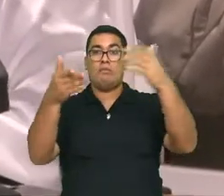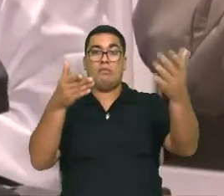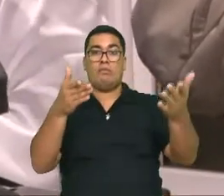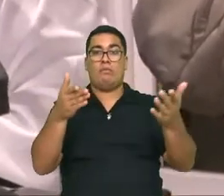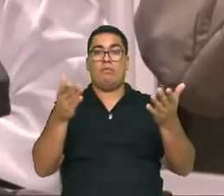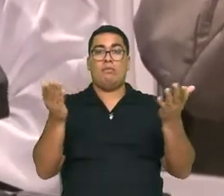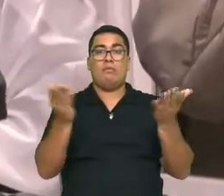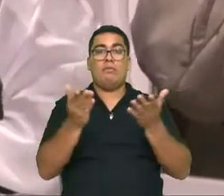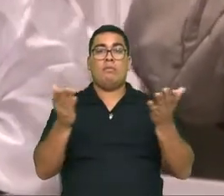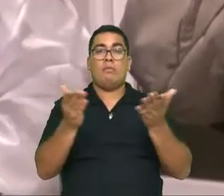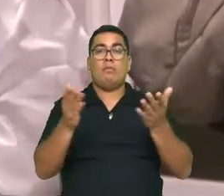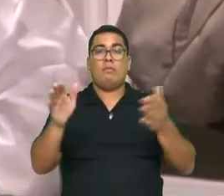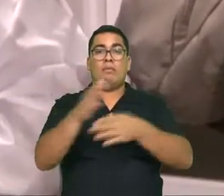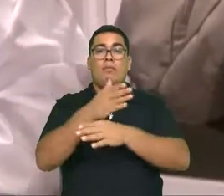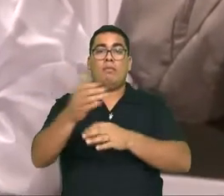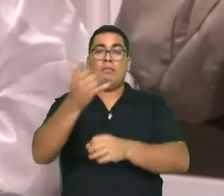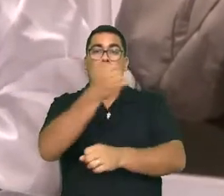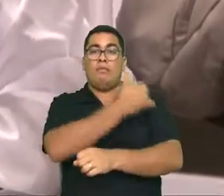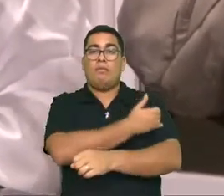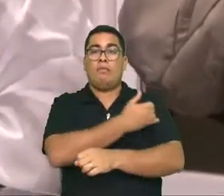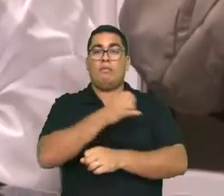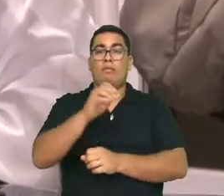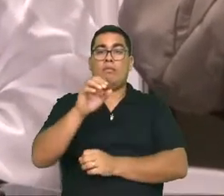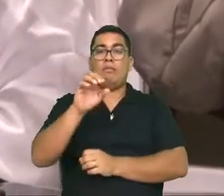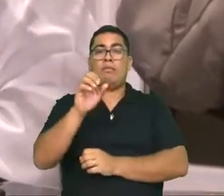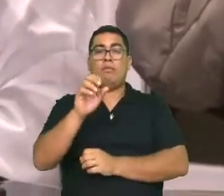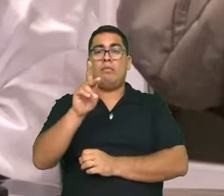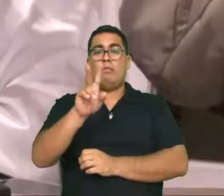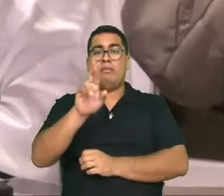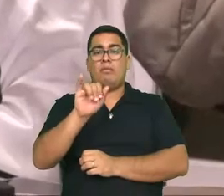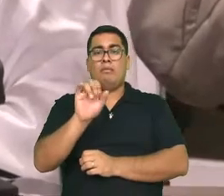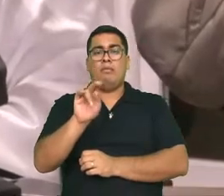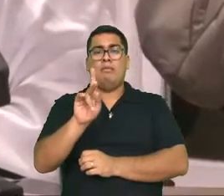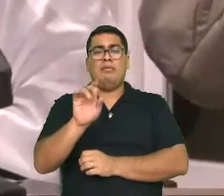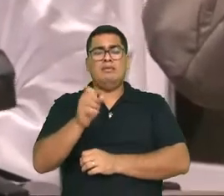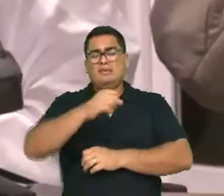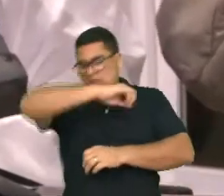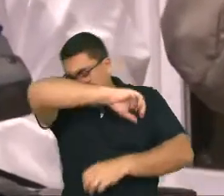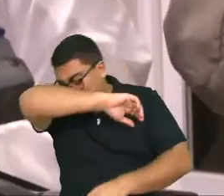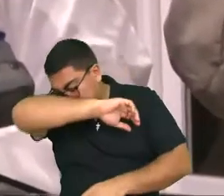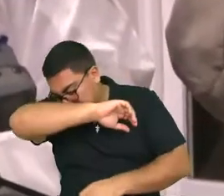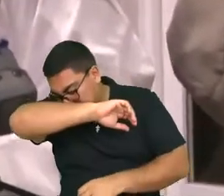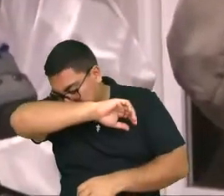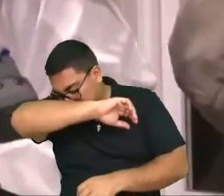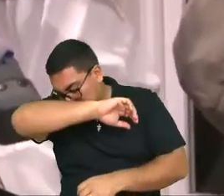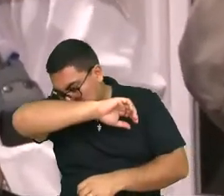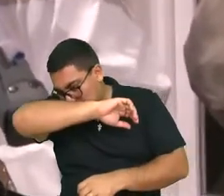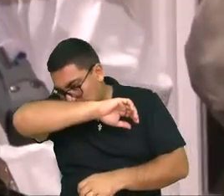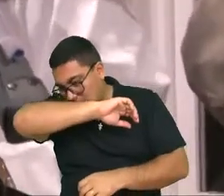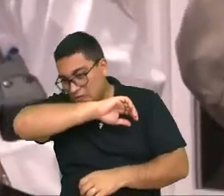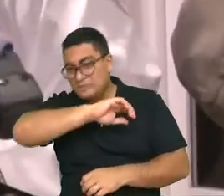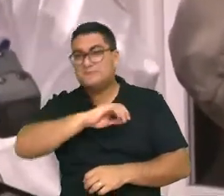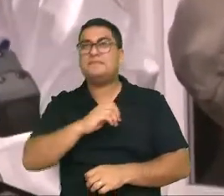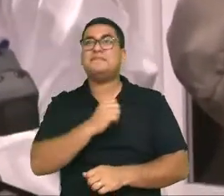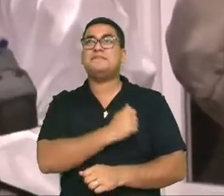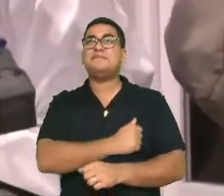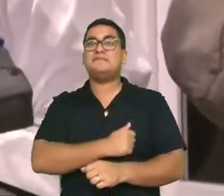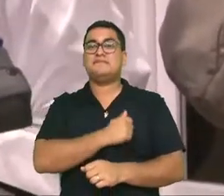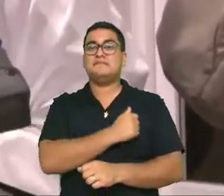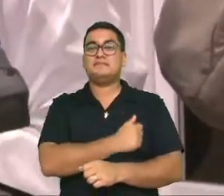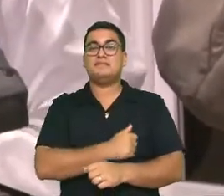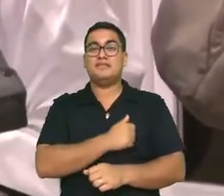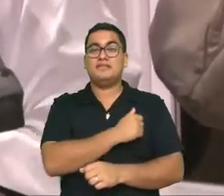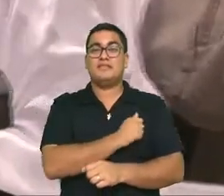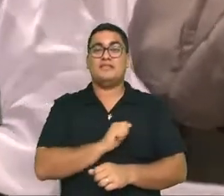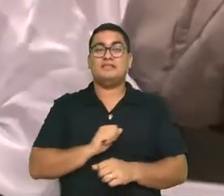raso. Y el hospital de Prinsupa Huanca, en Prinsapolca, hay un desprendimiento de la cubierta de techo. Vale